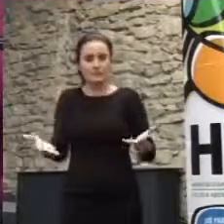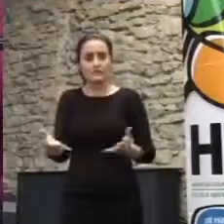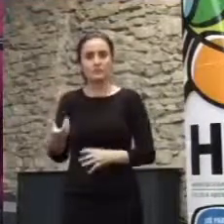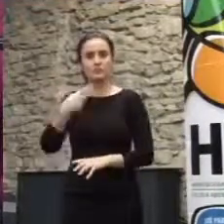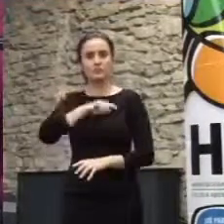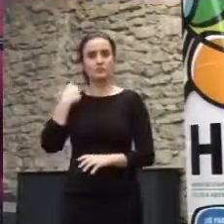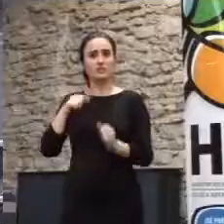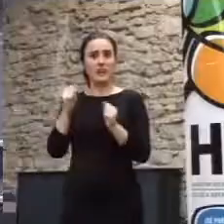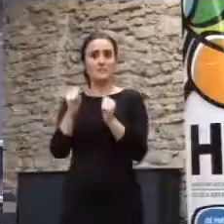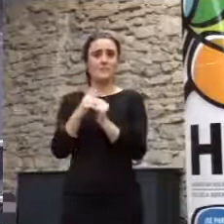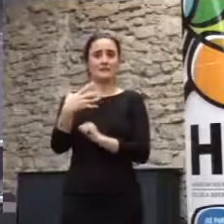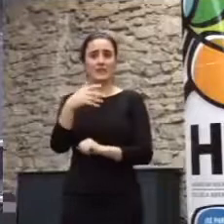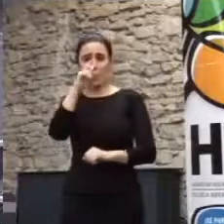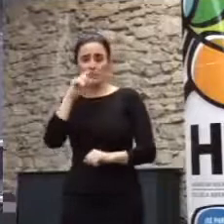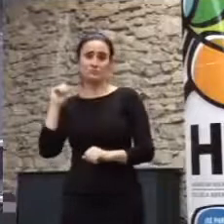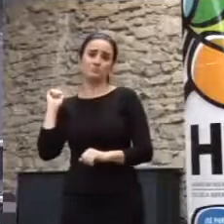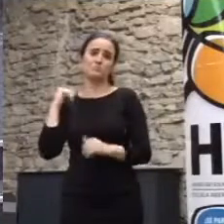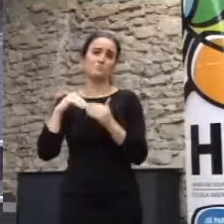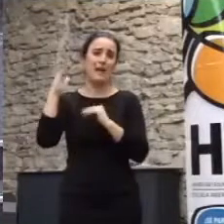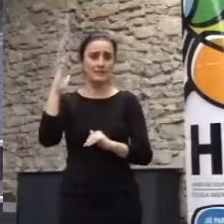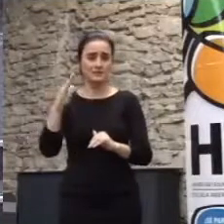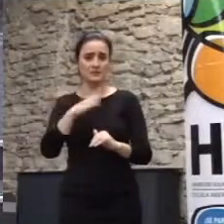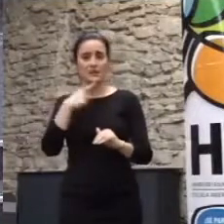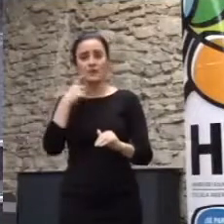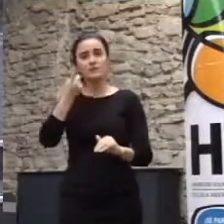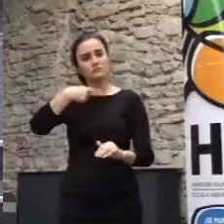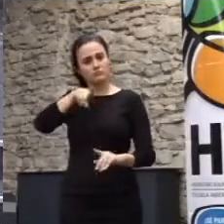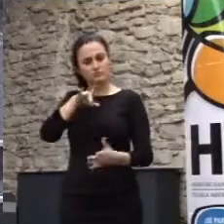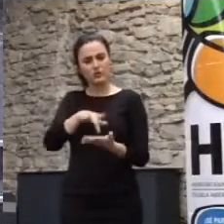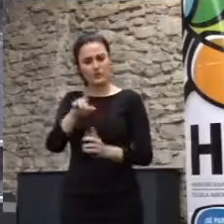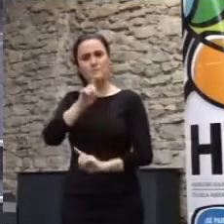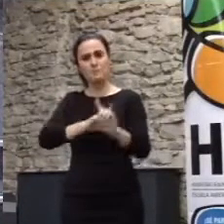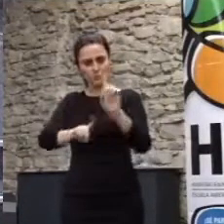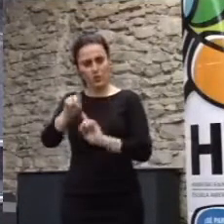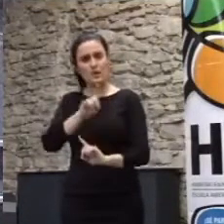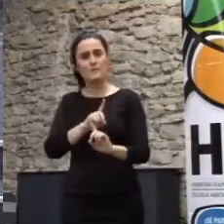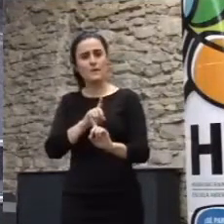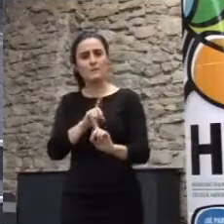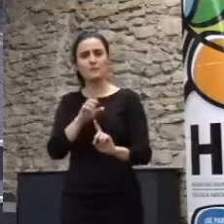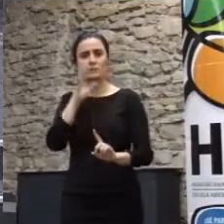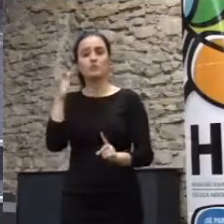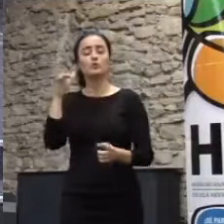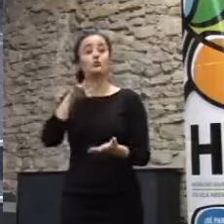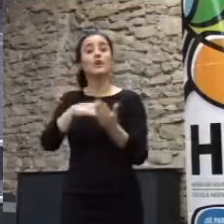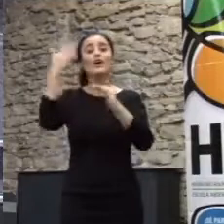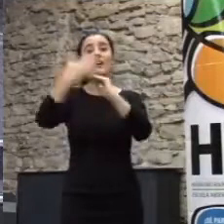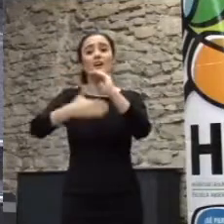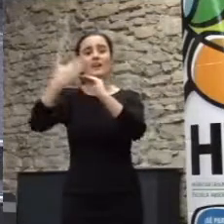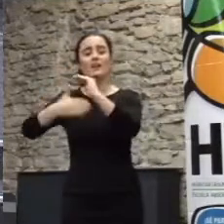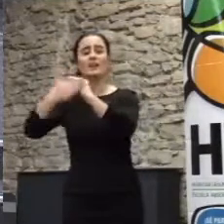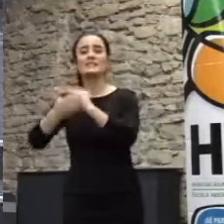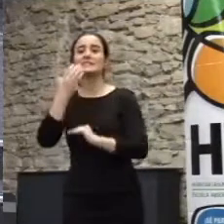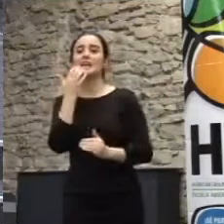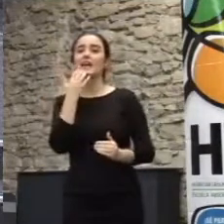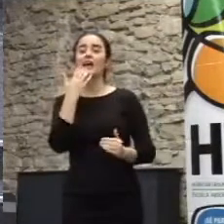llevamos más de 25 años. Eso quiero decir que es muy problemático y se ponen vetos cuando uno manda cartas